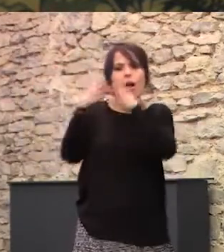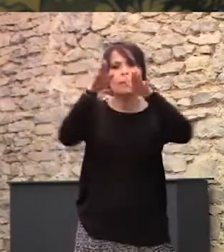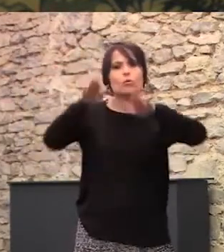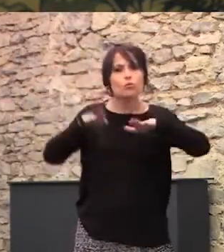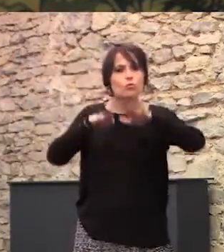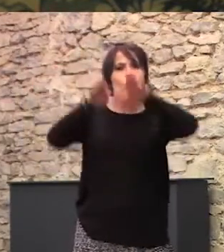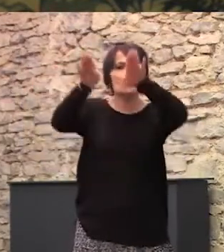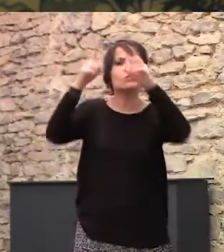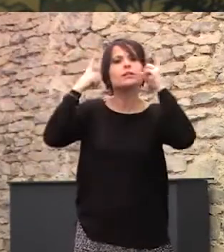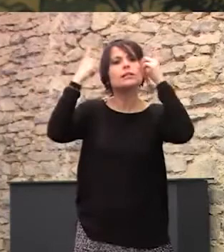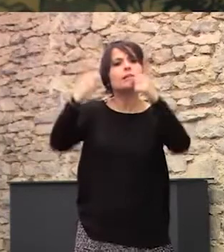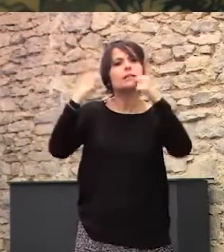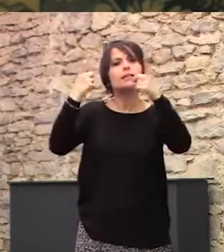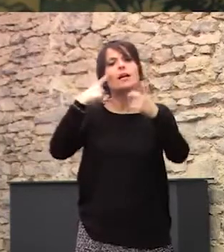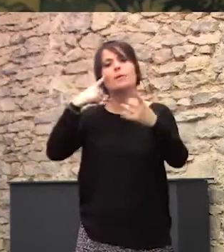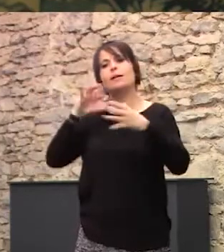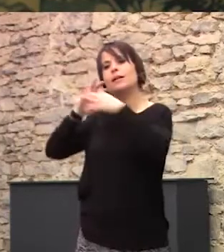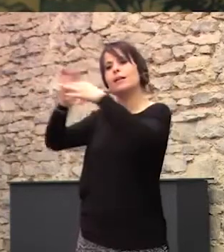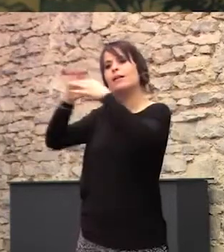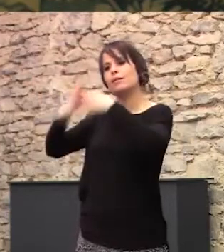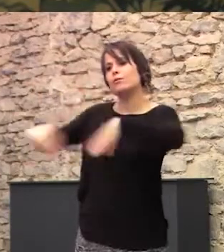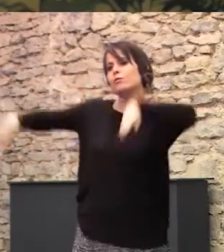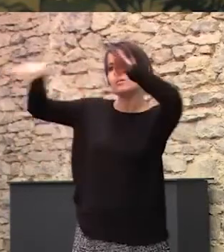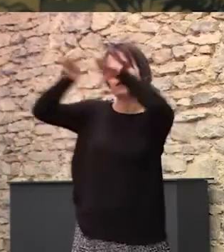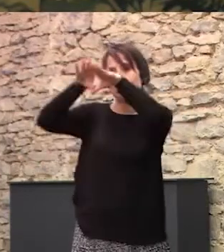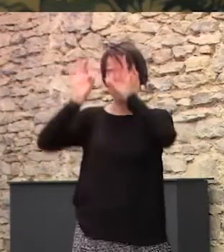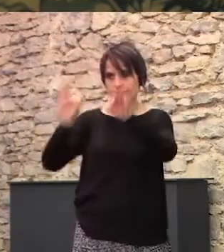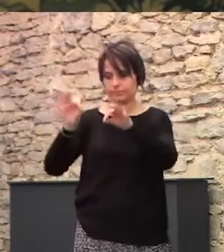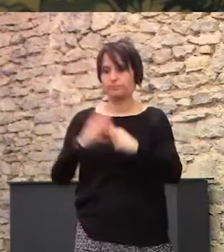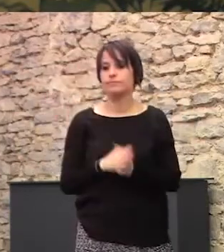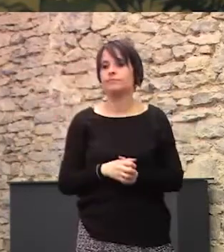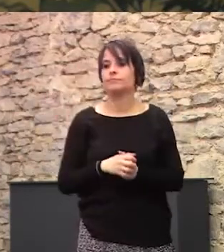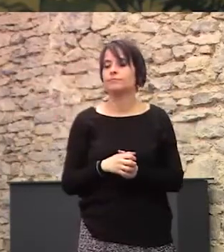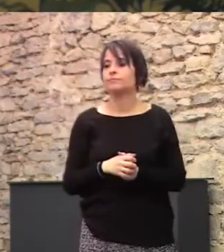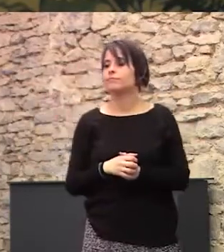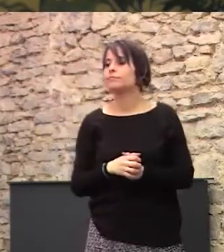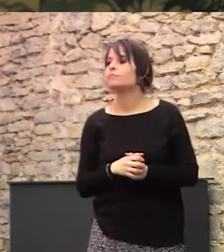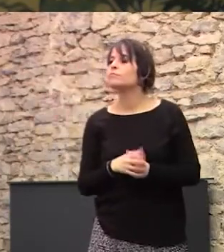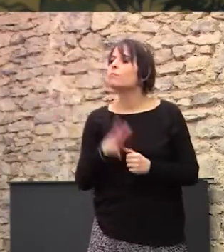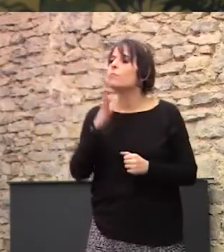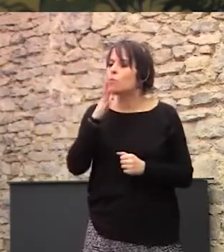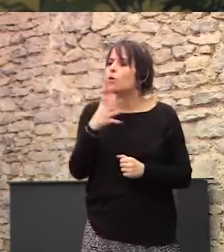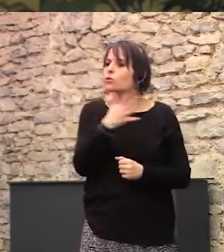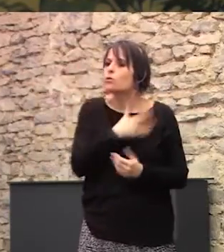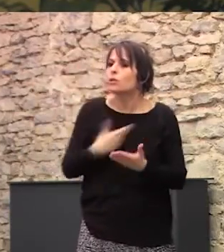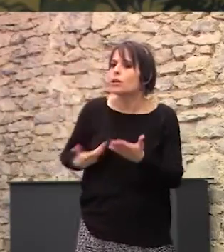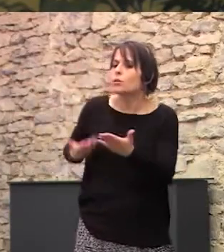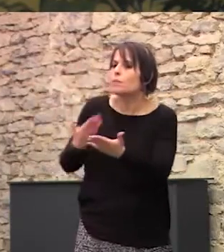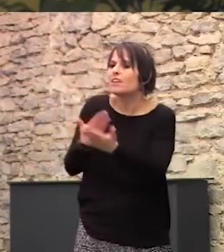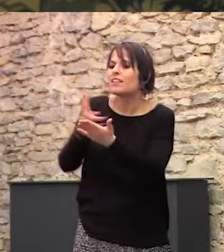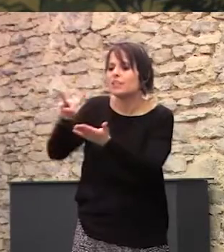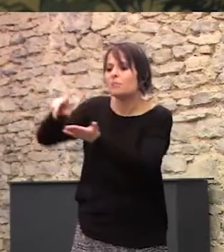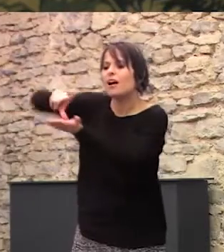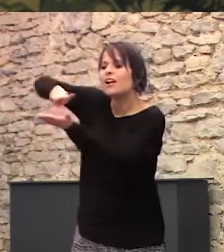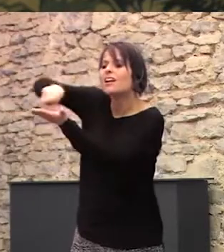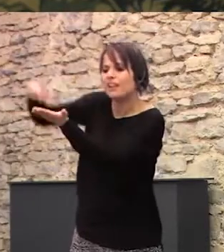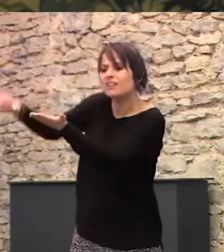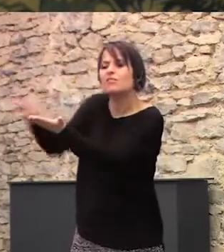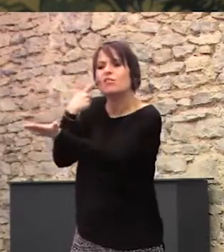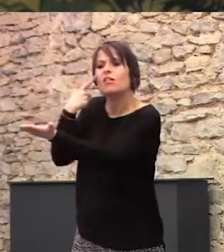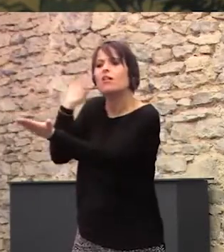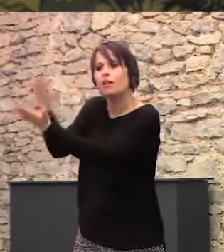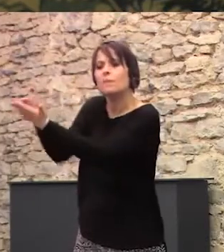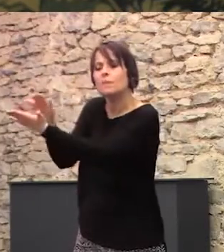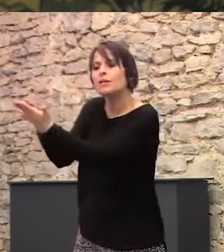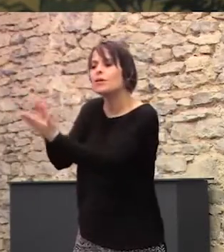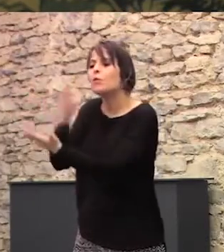avanzar hacia una relación mucho más igualitaria. Y en eso también quiero reivindicar esa periferia también, porque los márgenes